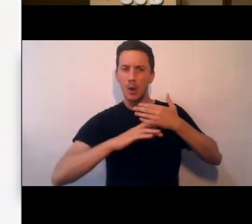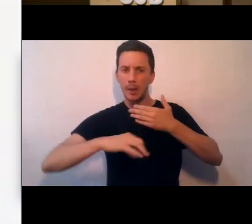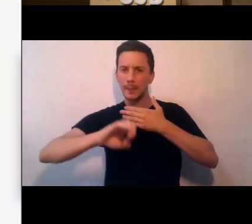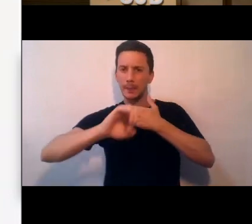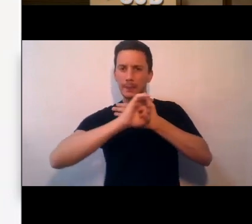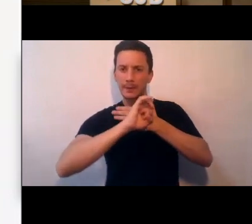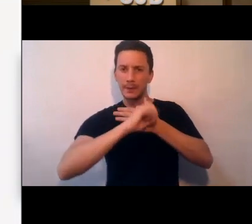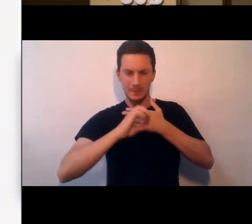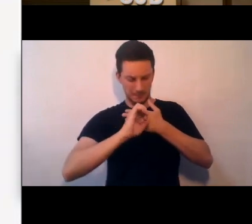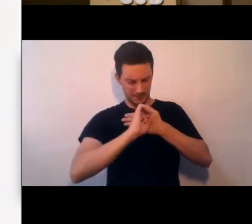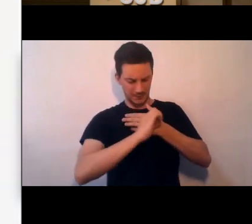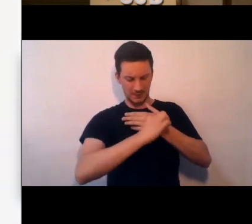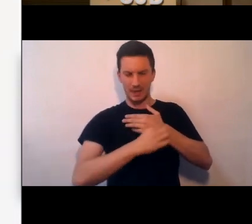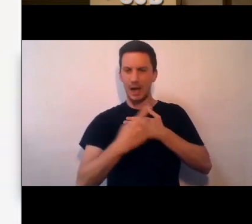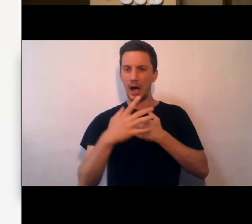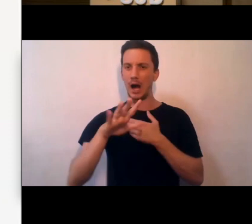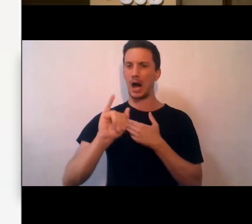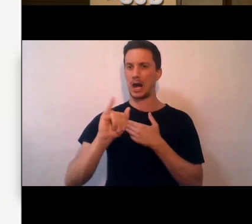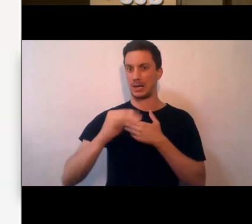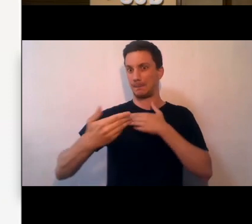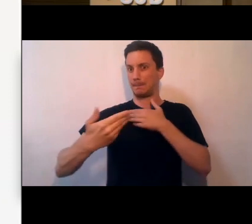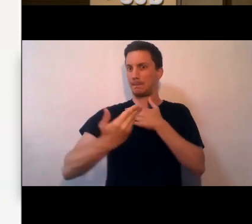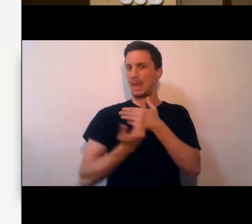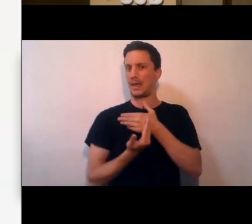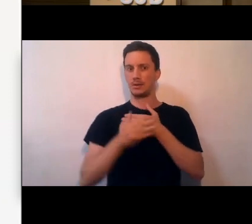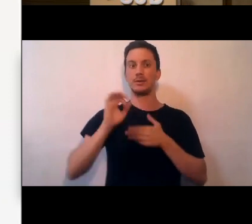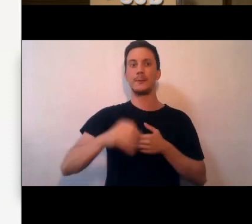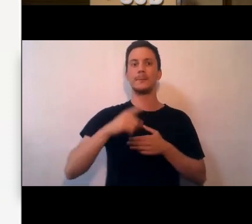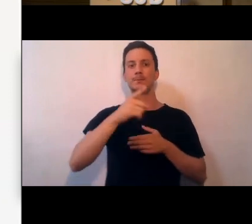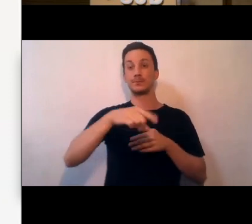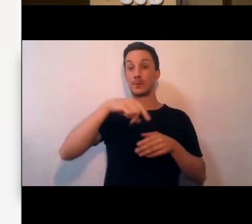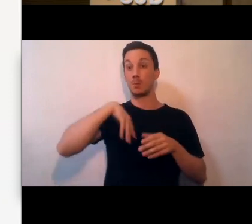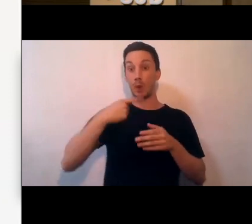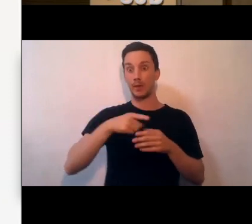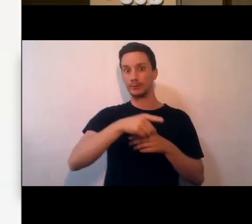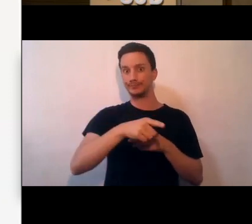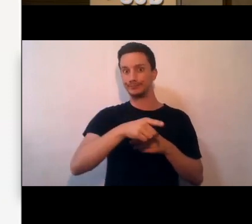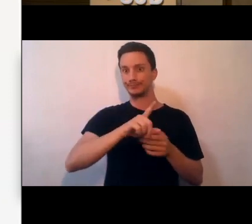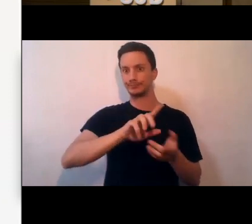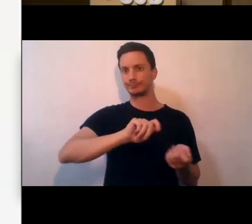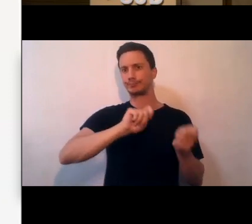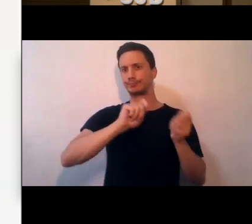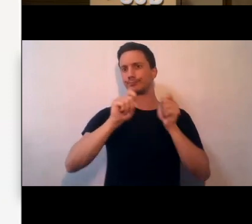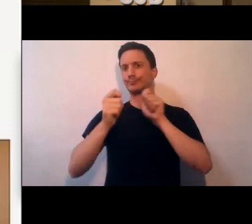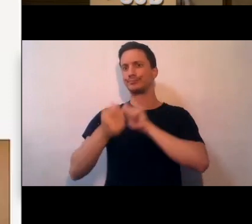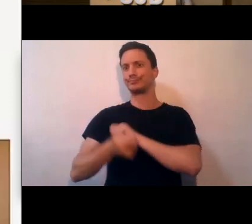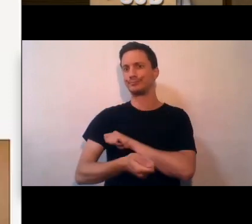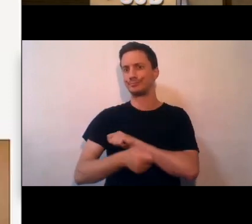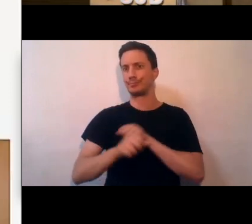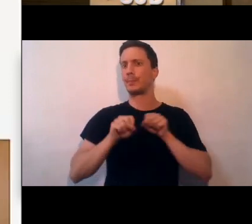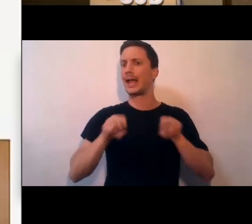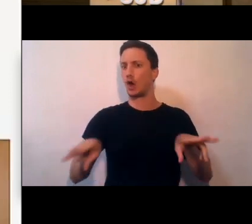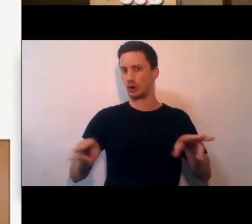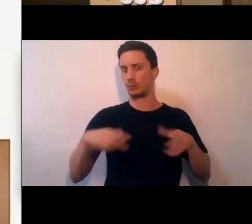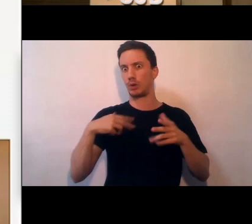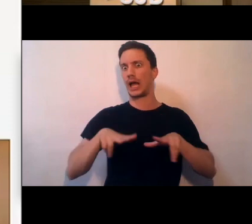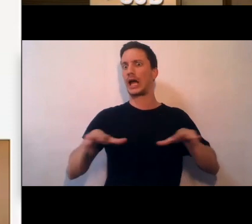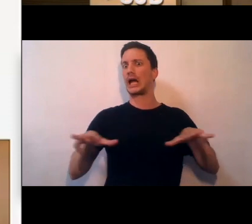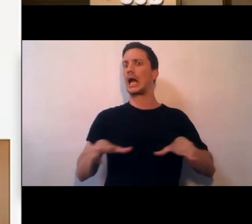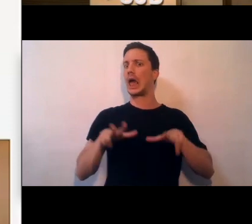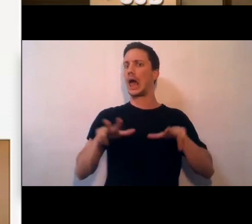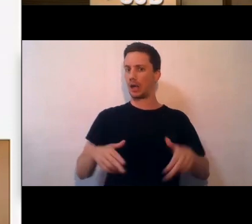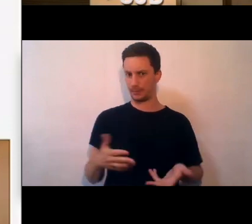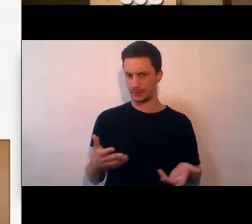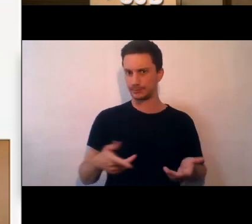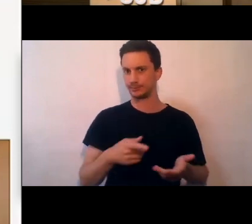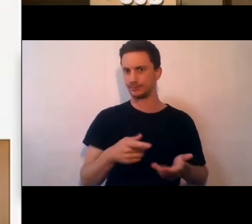el medio. Pero a veces estos moluscos se pueden complicar, que es cuando a veces decidimos tratarlo, porque hacen este